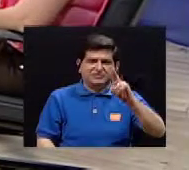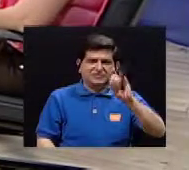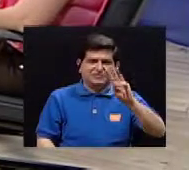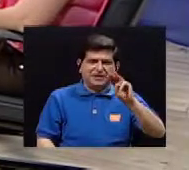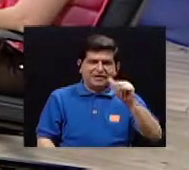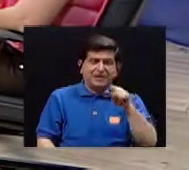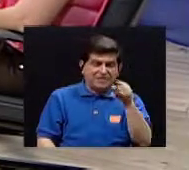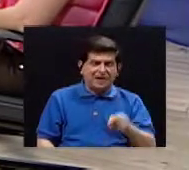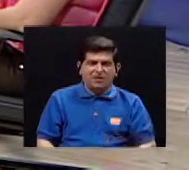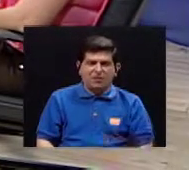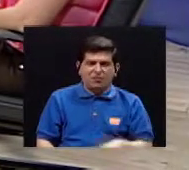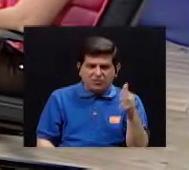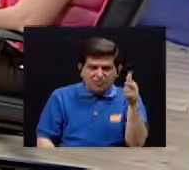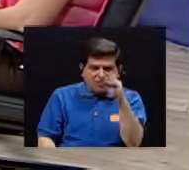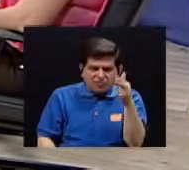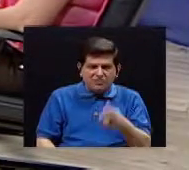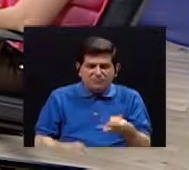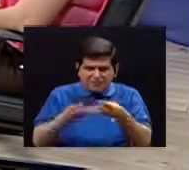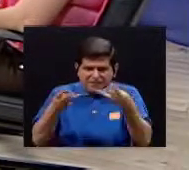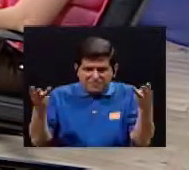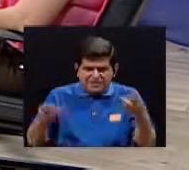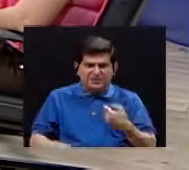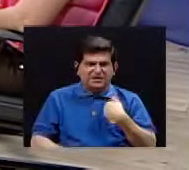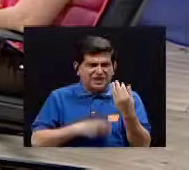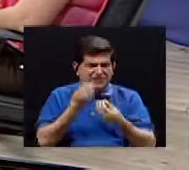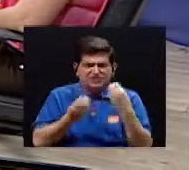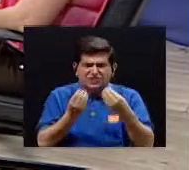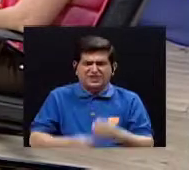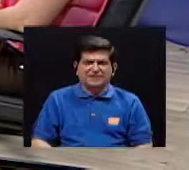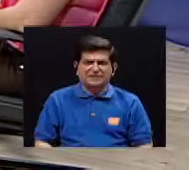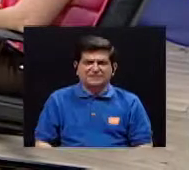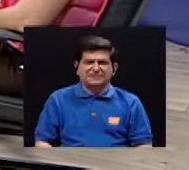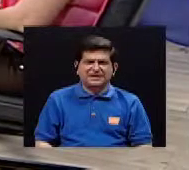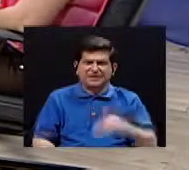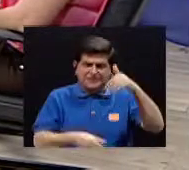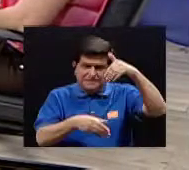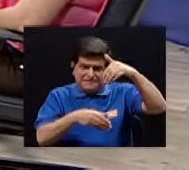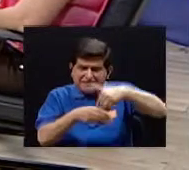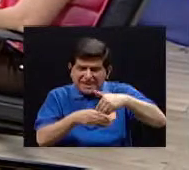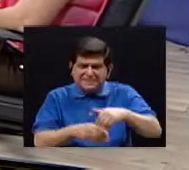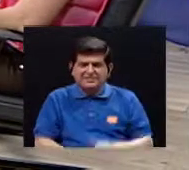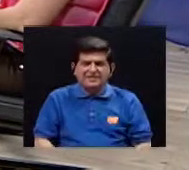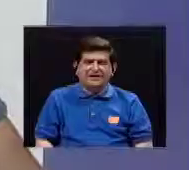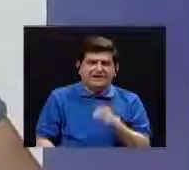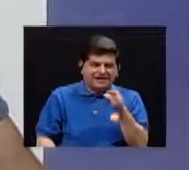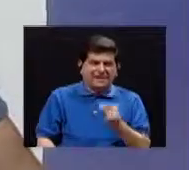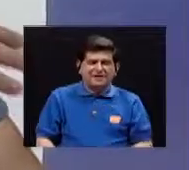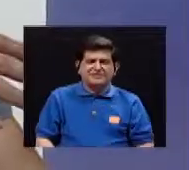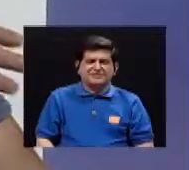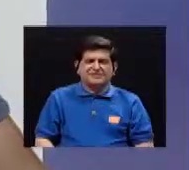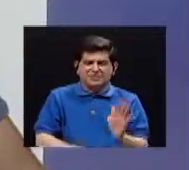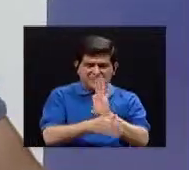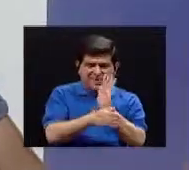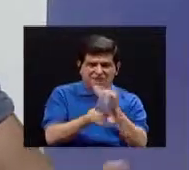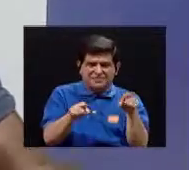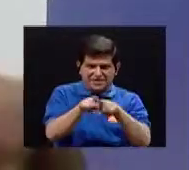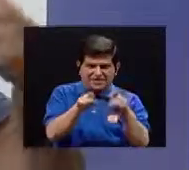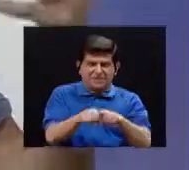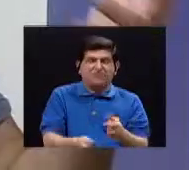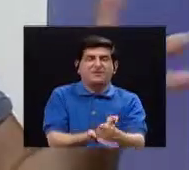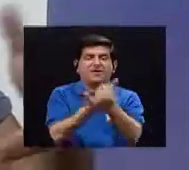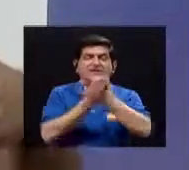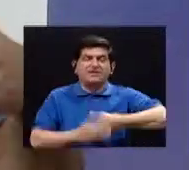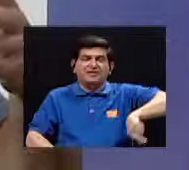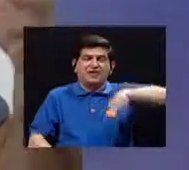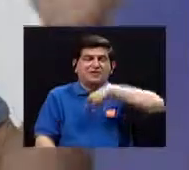facilitándonos el material entonces yo lo que hice fue meter un poco de la cámara está en la película y ya entonces